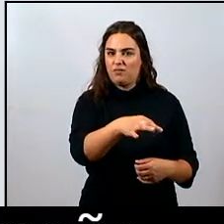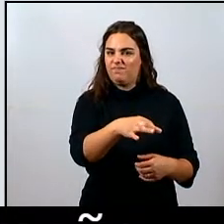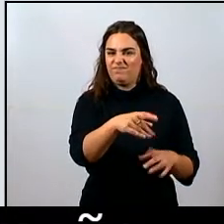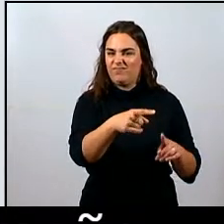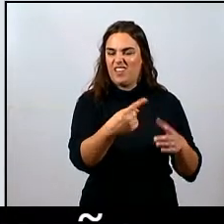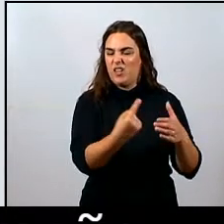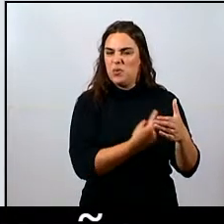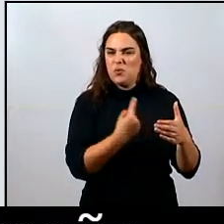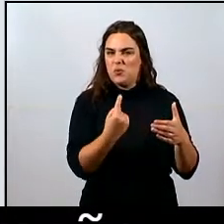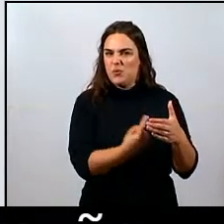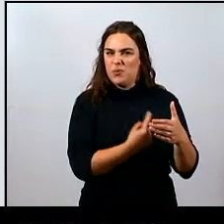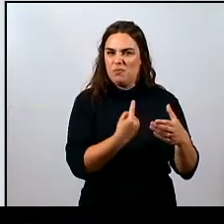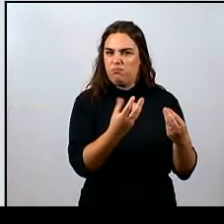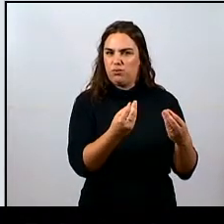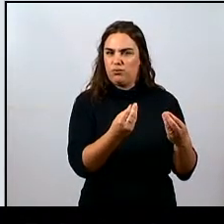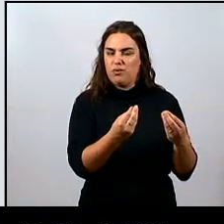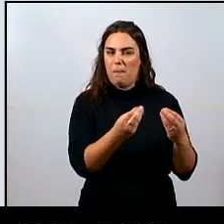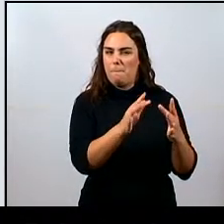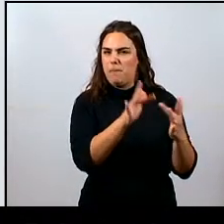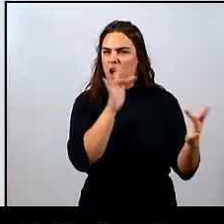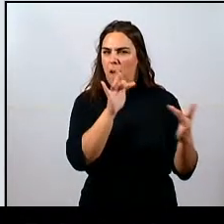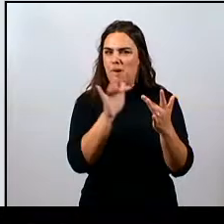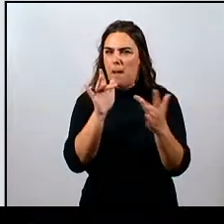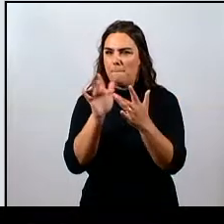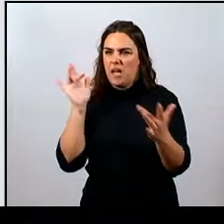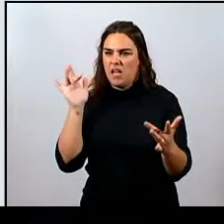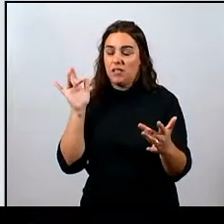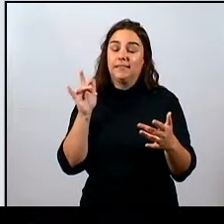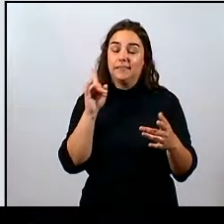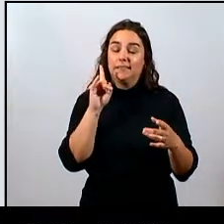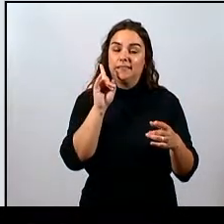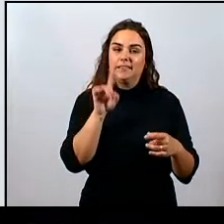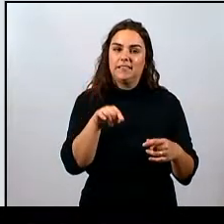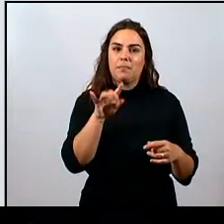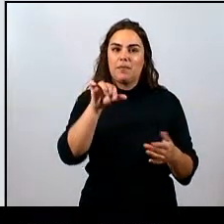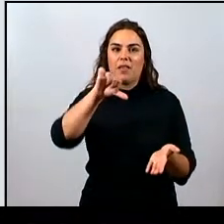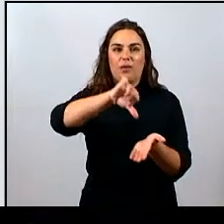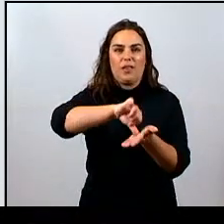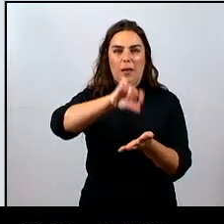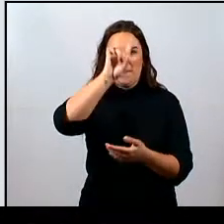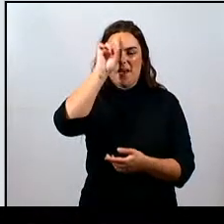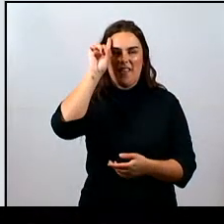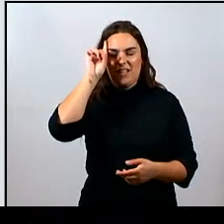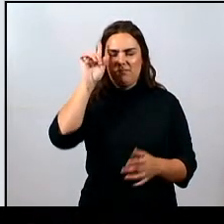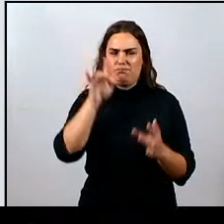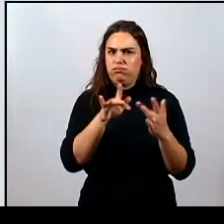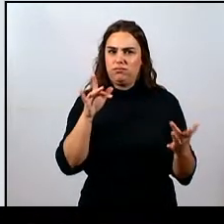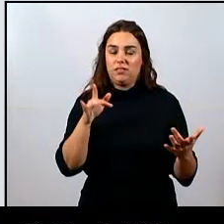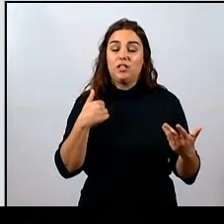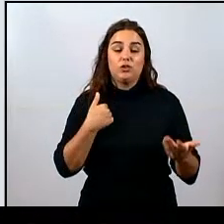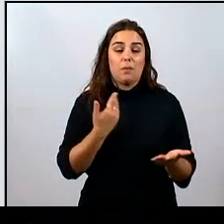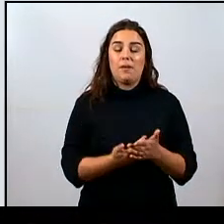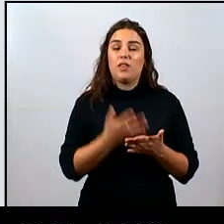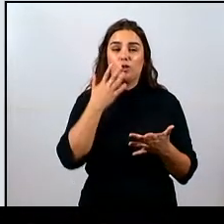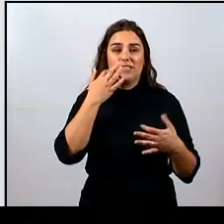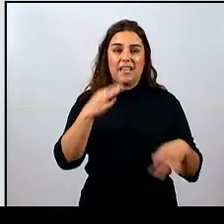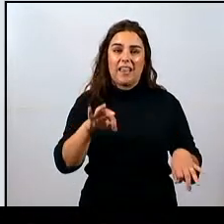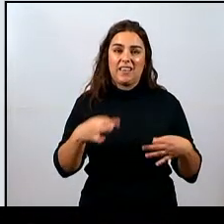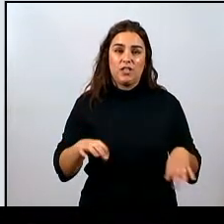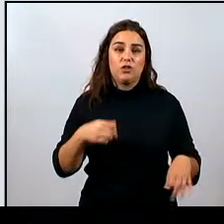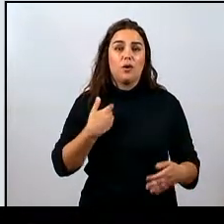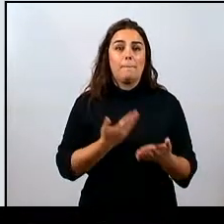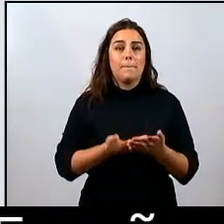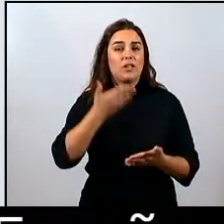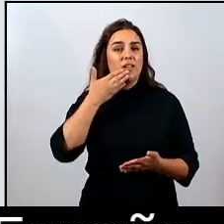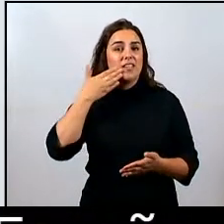de la desconexión con el resto del país y especialmente con la capital de España, con Madrid. Y lo que pedimos es muy sencillo, es dignidad